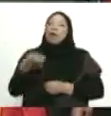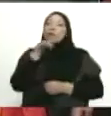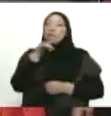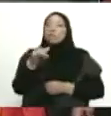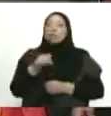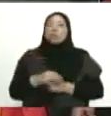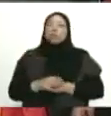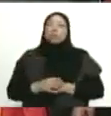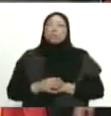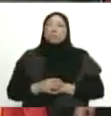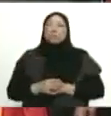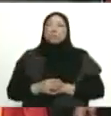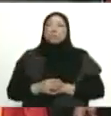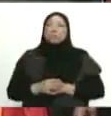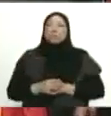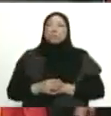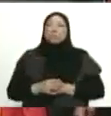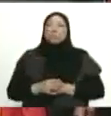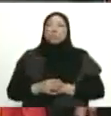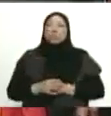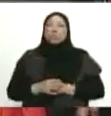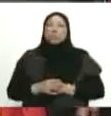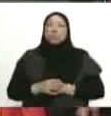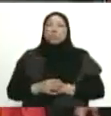ayer la